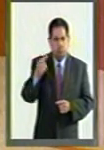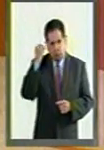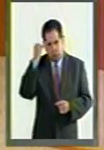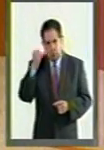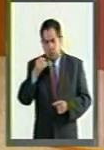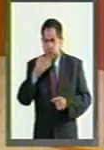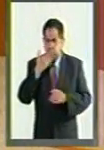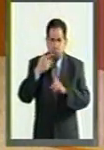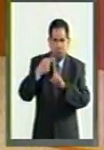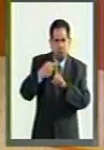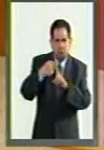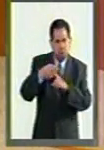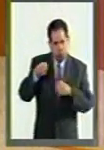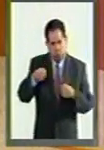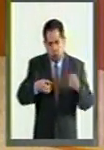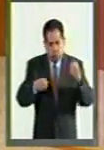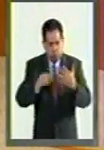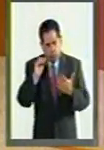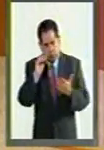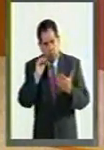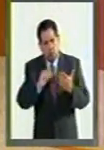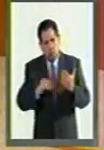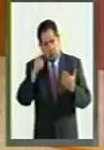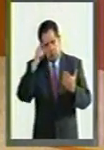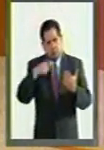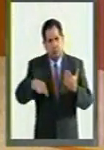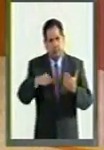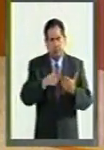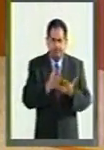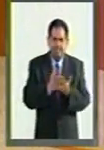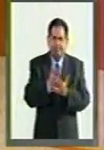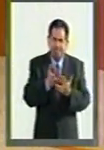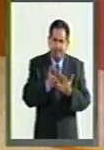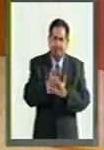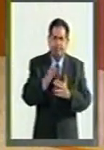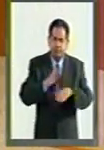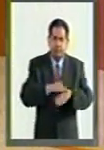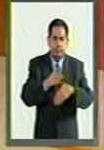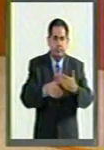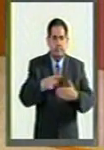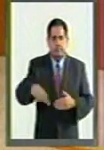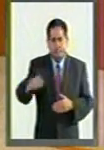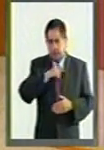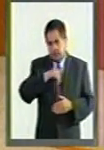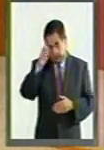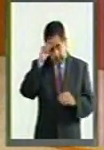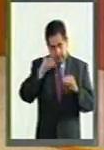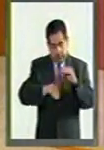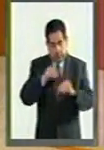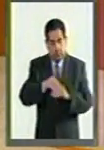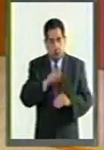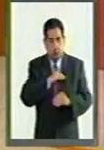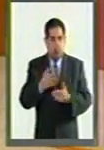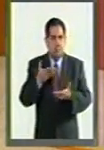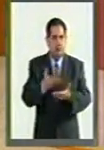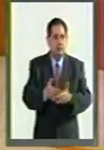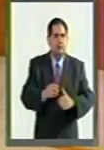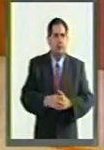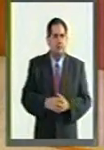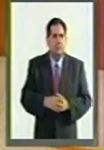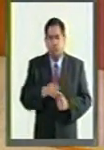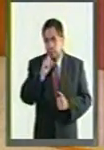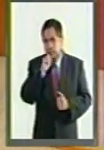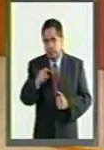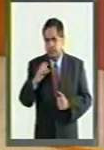buenos propósitos para lograr que se desatorara, lograr los consensos para que este dictamen hoy llegue aquí. Es